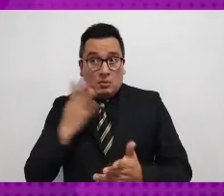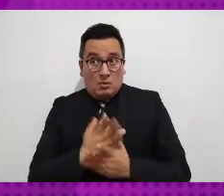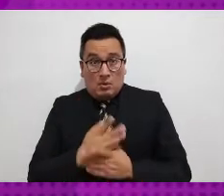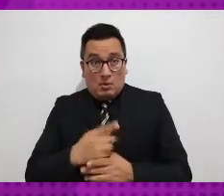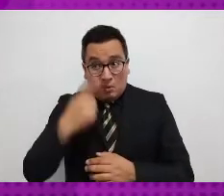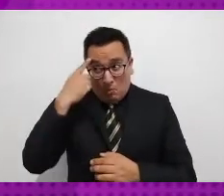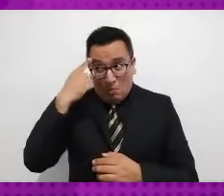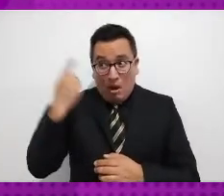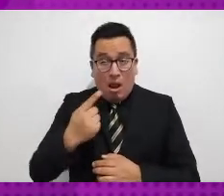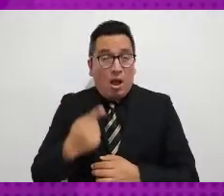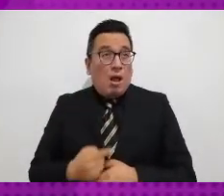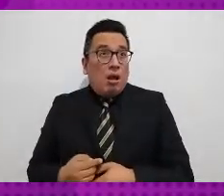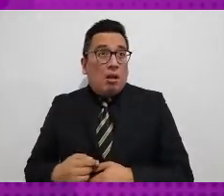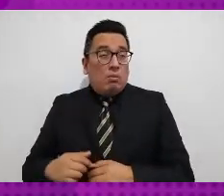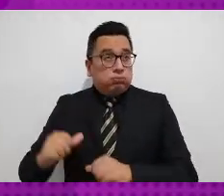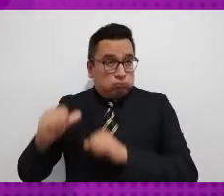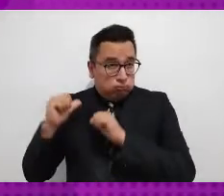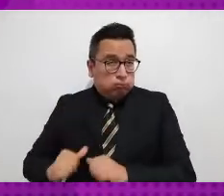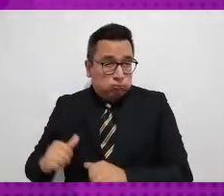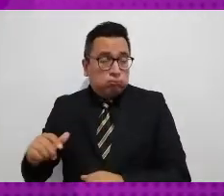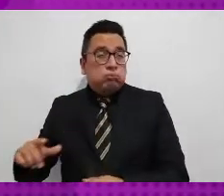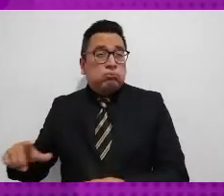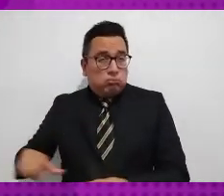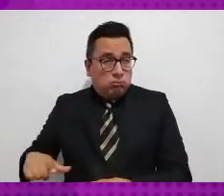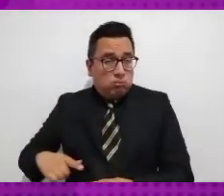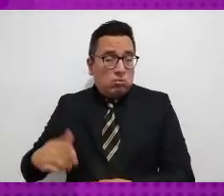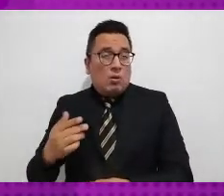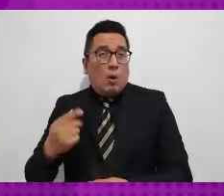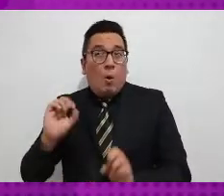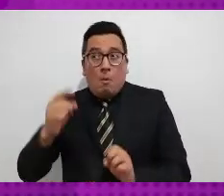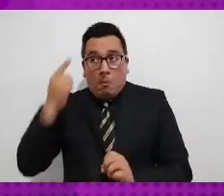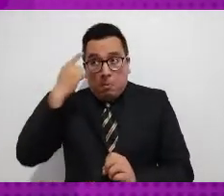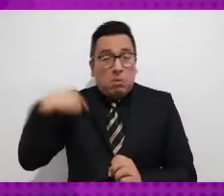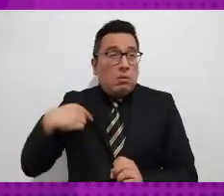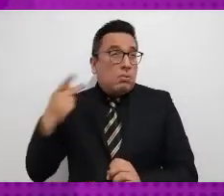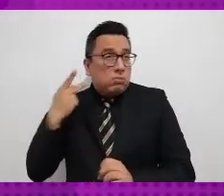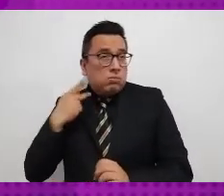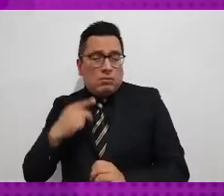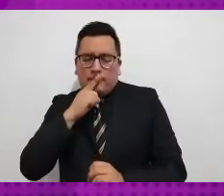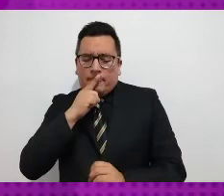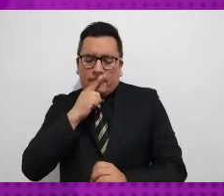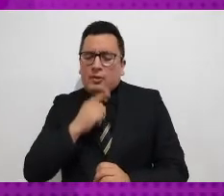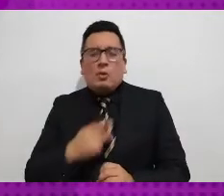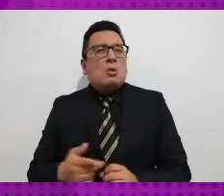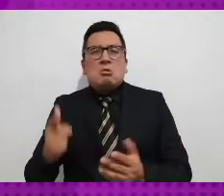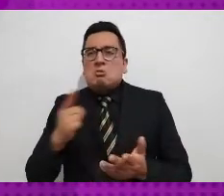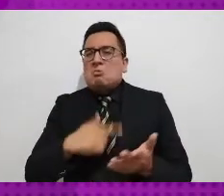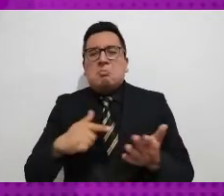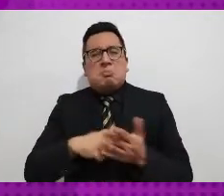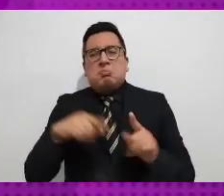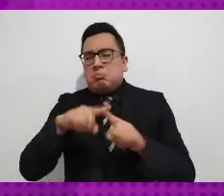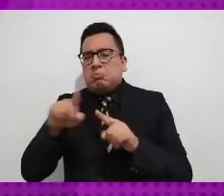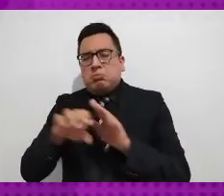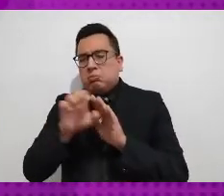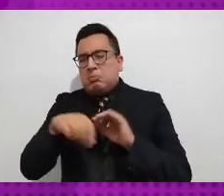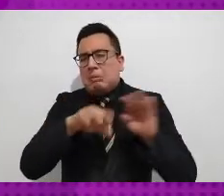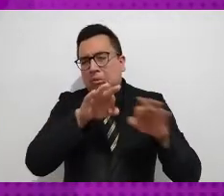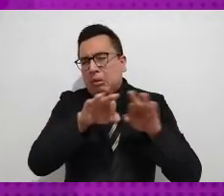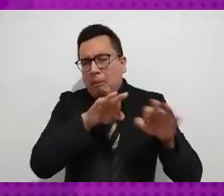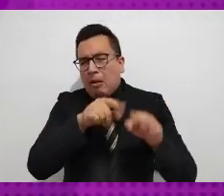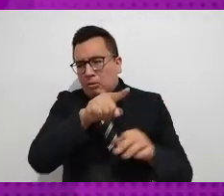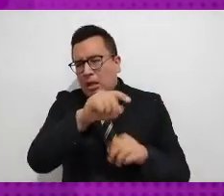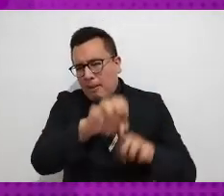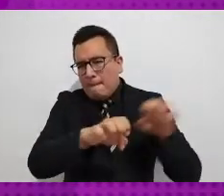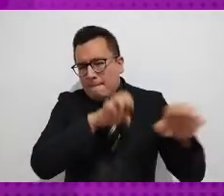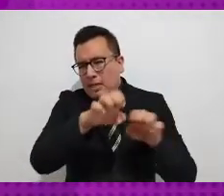solo en escaños gubernamentales, no solo en esa parte, sino también en la sociedad. Es decir, que en las empresas se vaya visibilizando, se